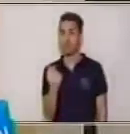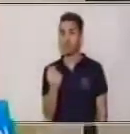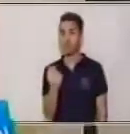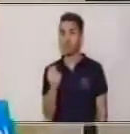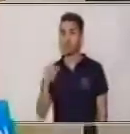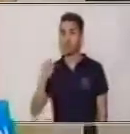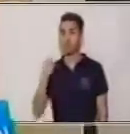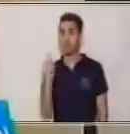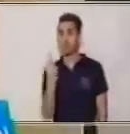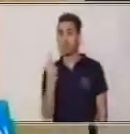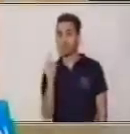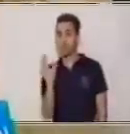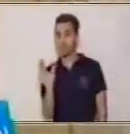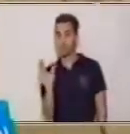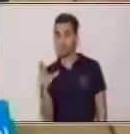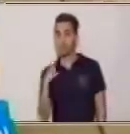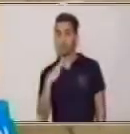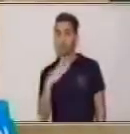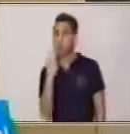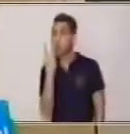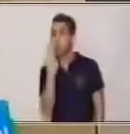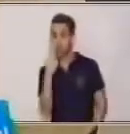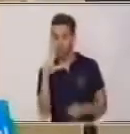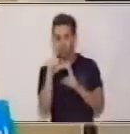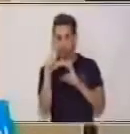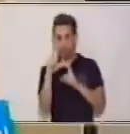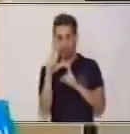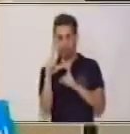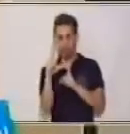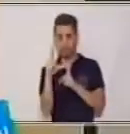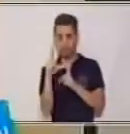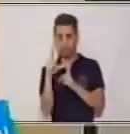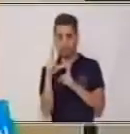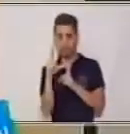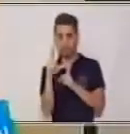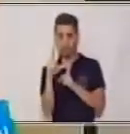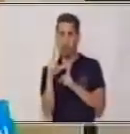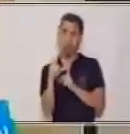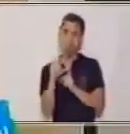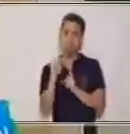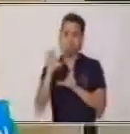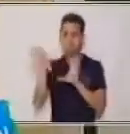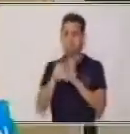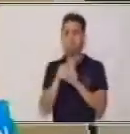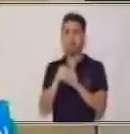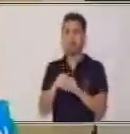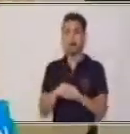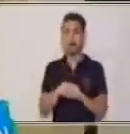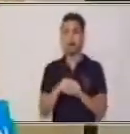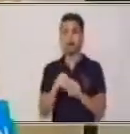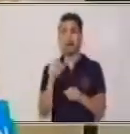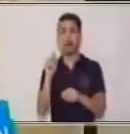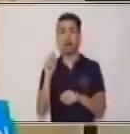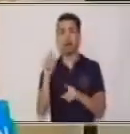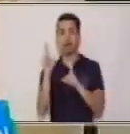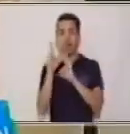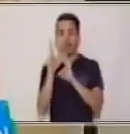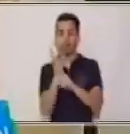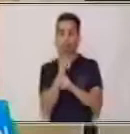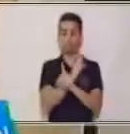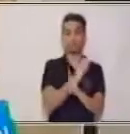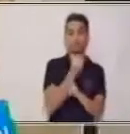y el segundo tiene una literal y le vamos a agregar un número a la literal, ¿ves? Y lo vamos a elevar al